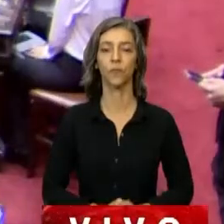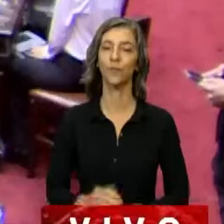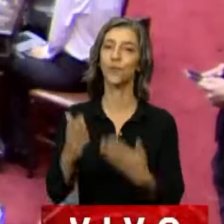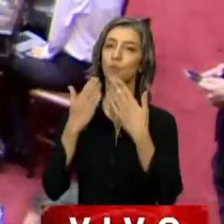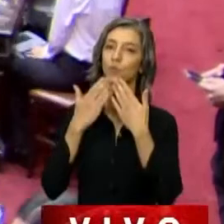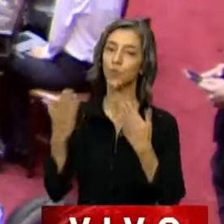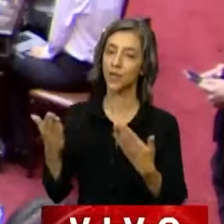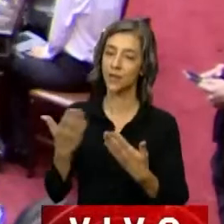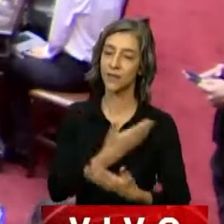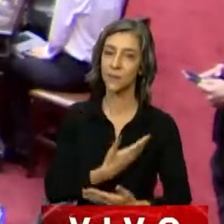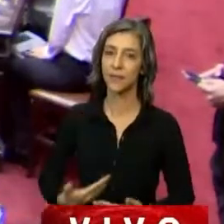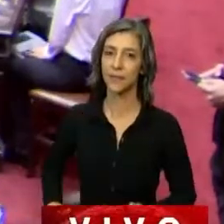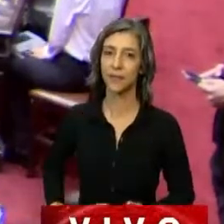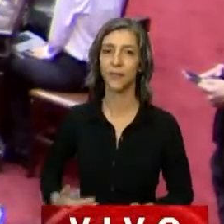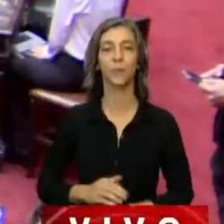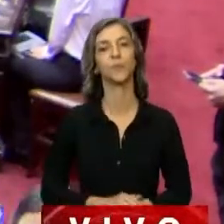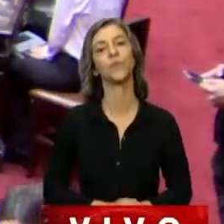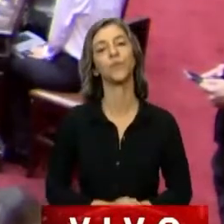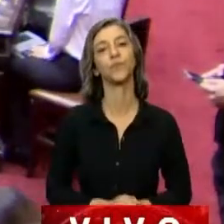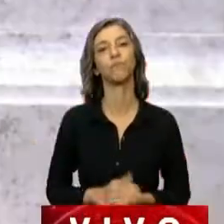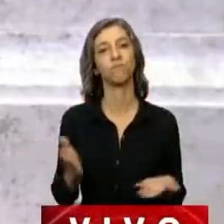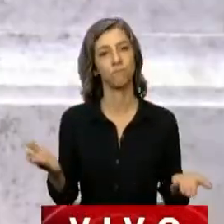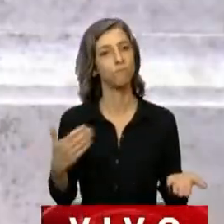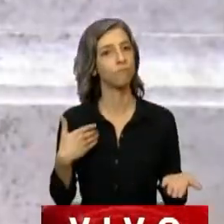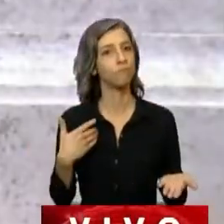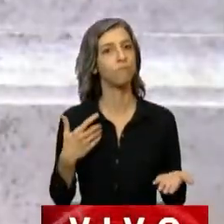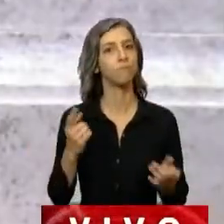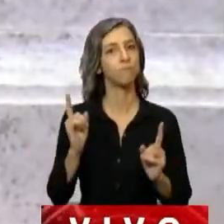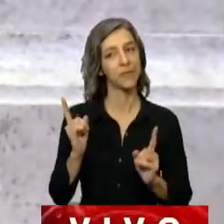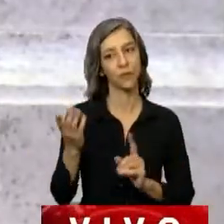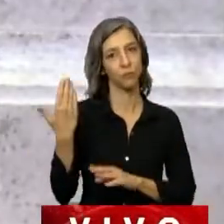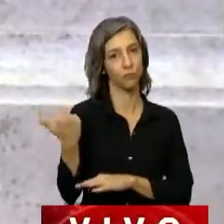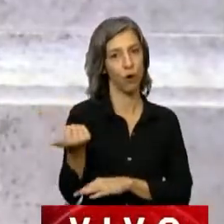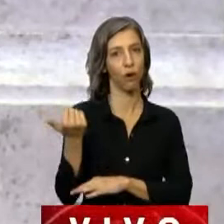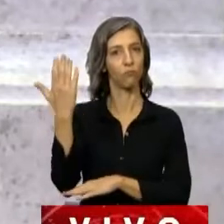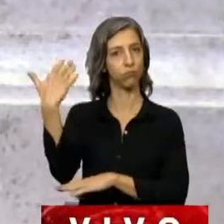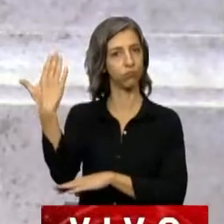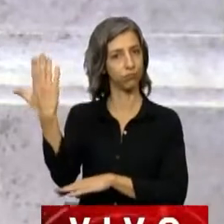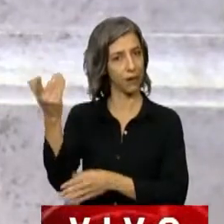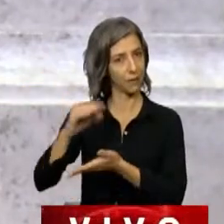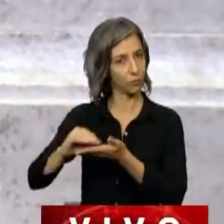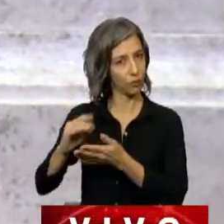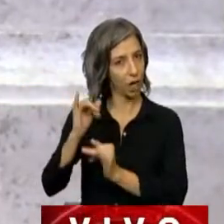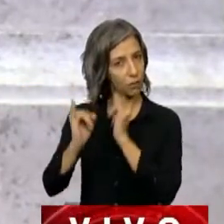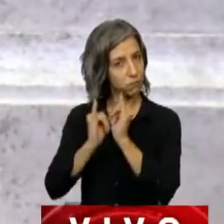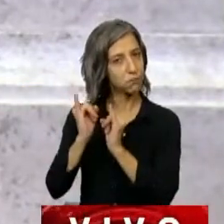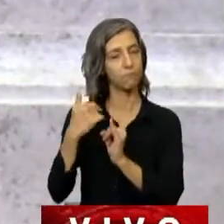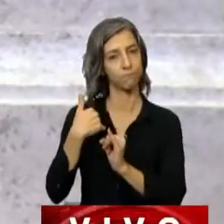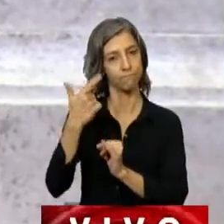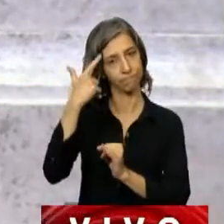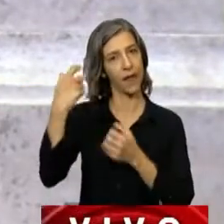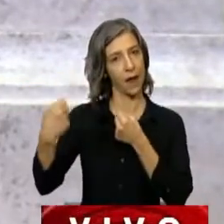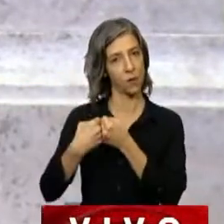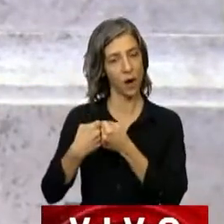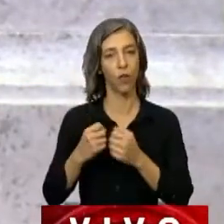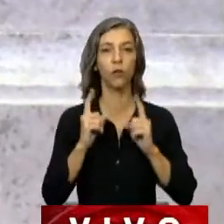Muchas gracias, señor presidente. Además de adherir a lo dicho por el diputado Esteves, quiero también hacer una